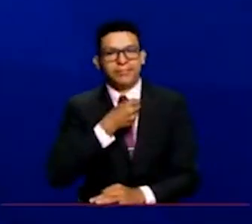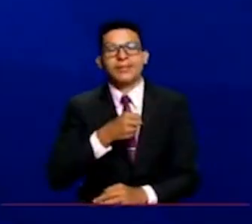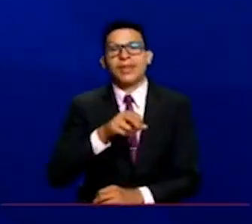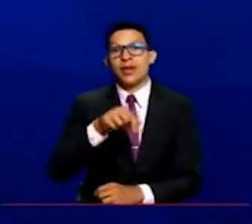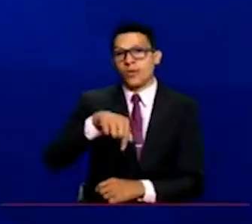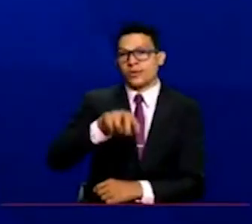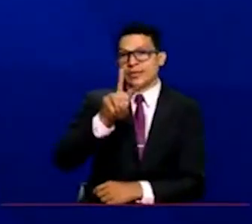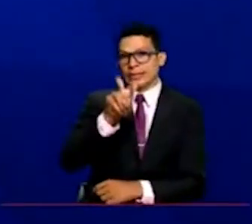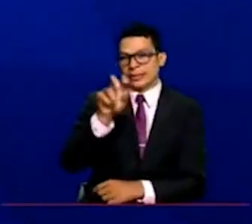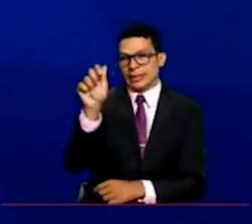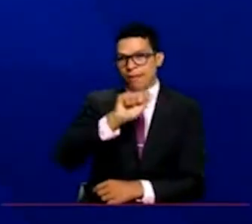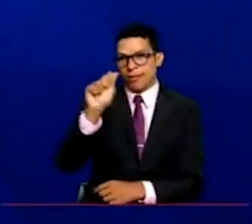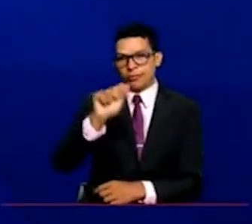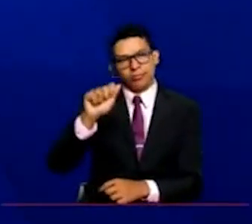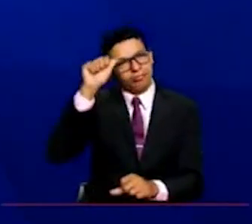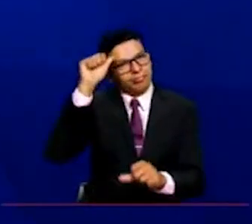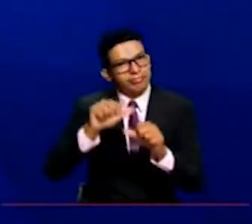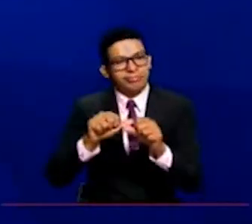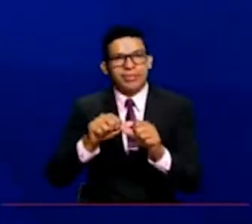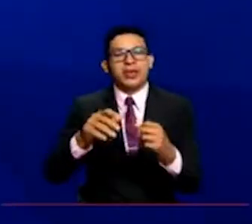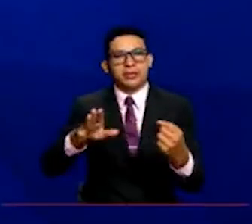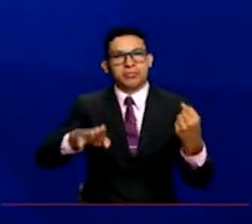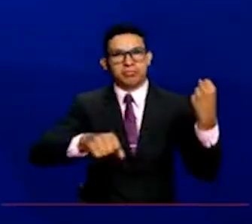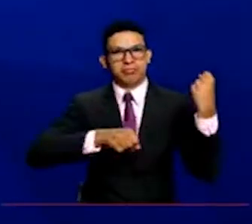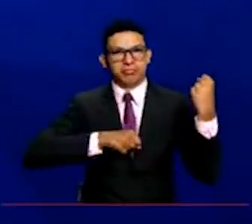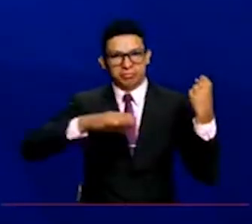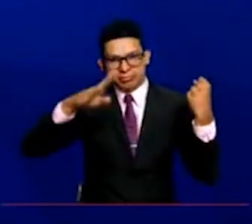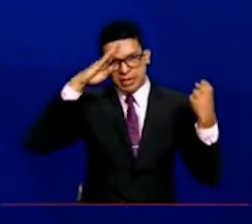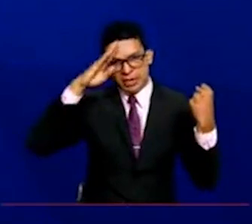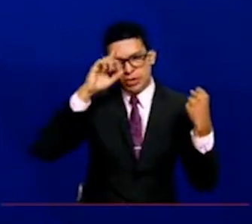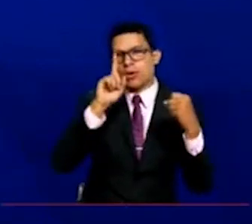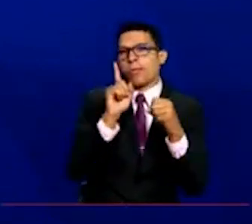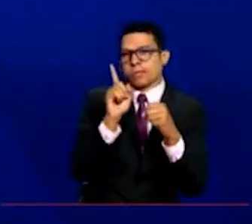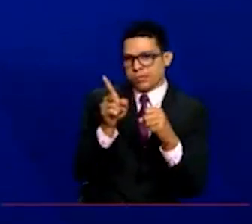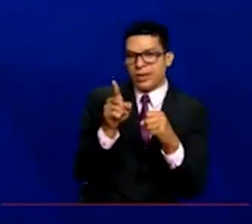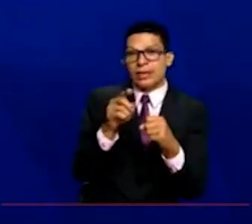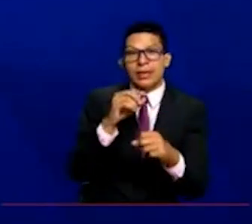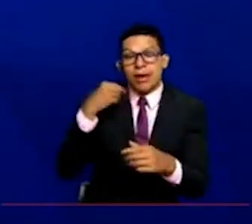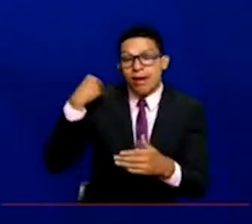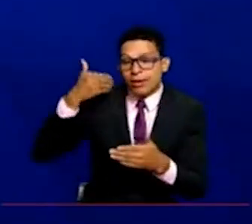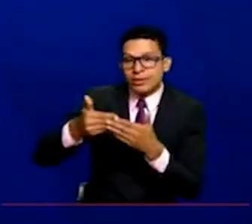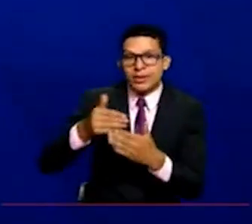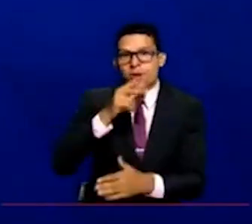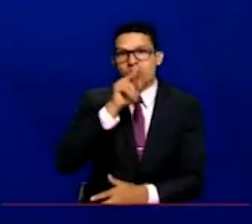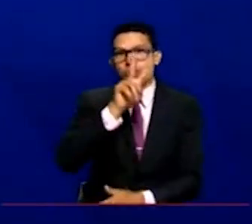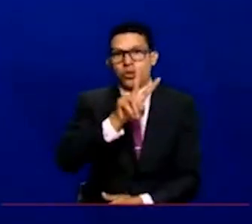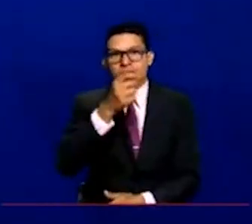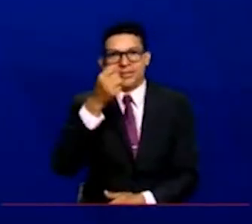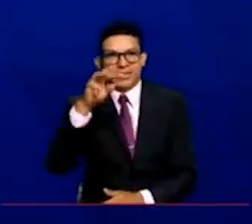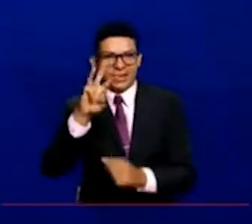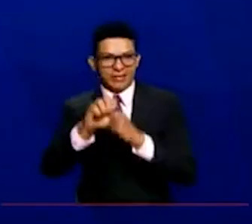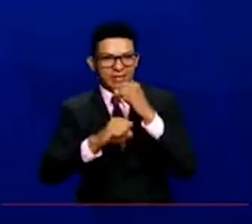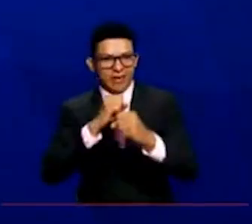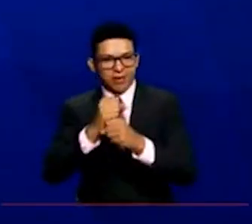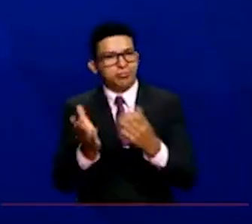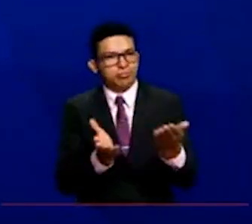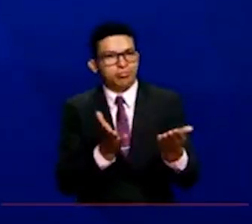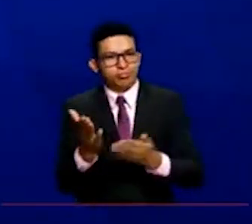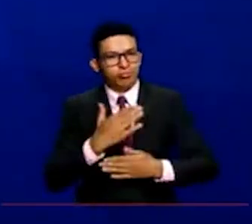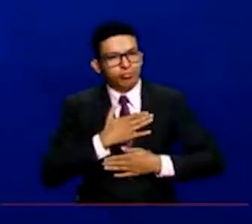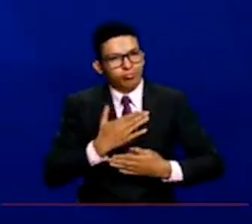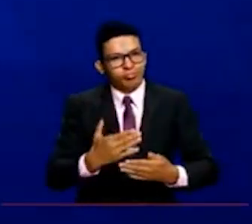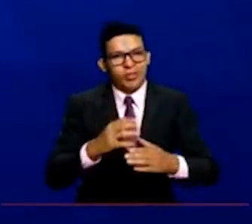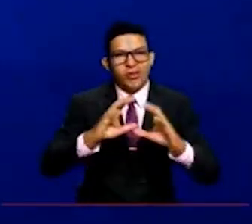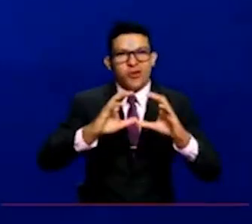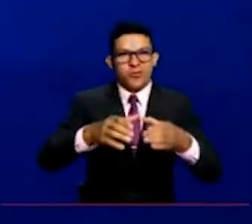Hoy, 7 de agosto, se conmemora el Día del Ejército Nacional, institución que cumple 213 años al servicio de la comunidad. En Cali se llevó a cabo